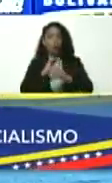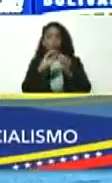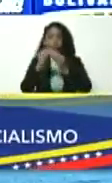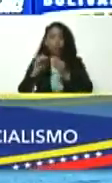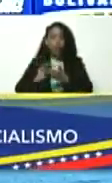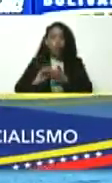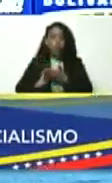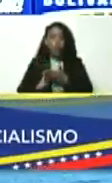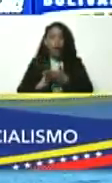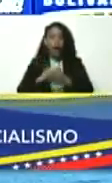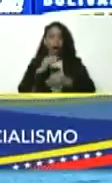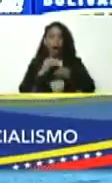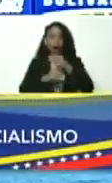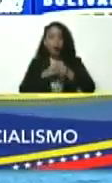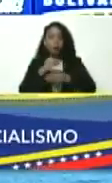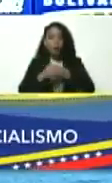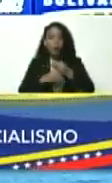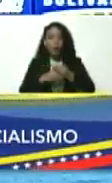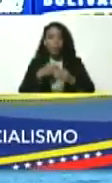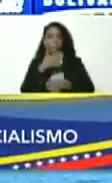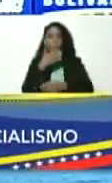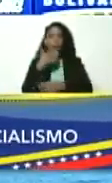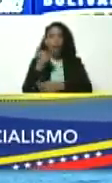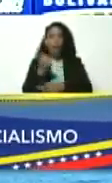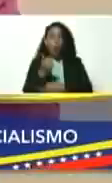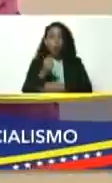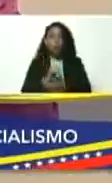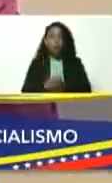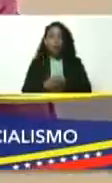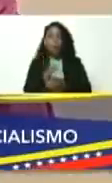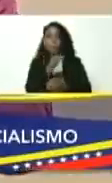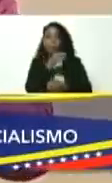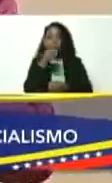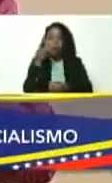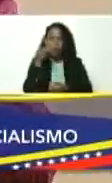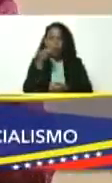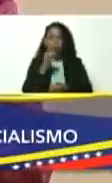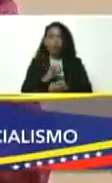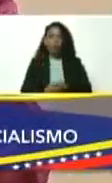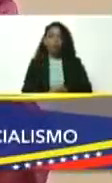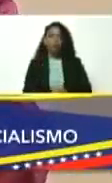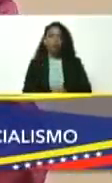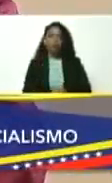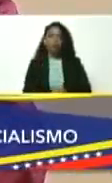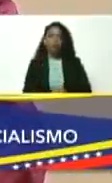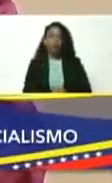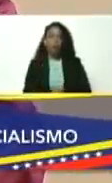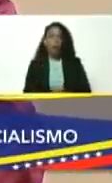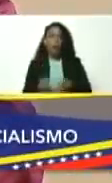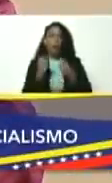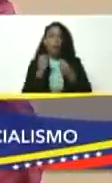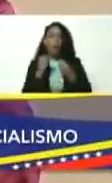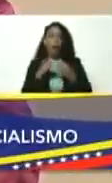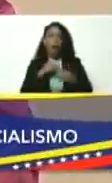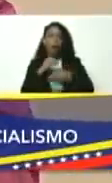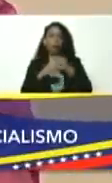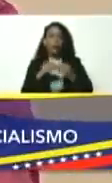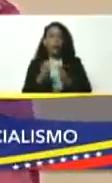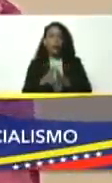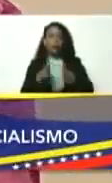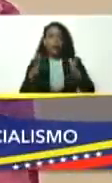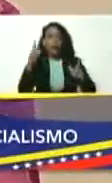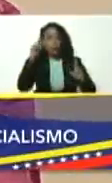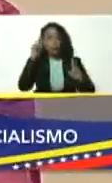afinar lo mejorarlo perfeccionarlo para lanzar una gran ofensiva